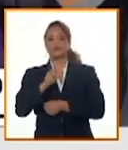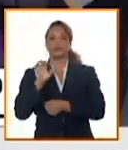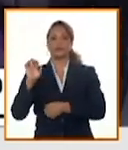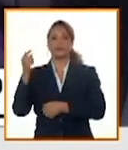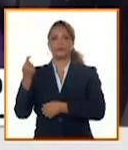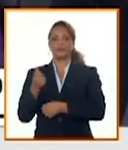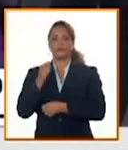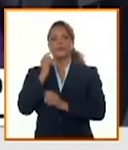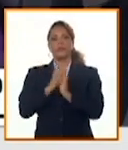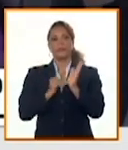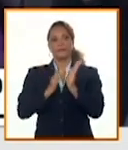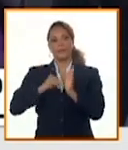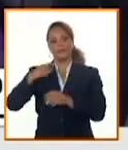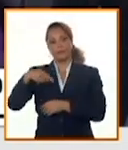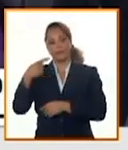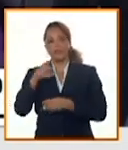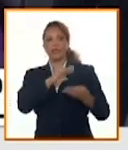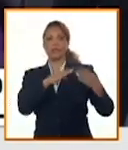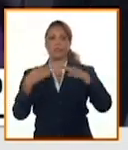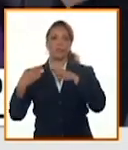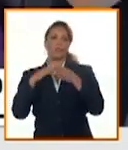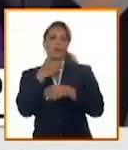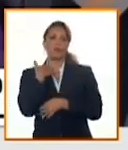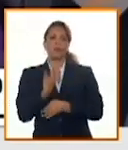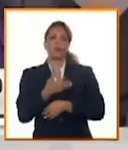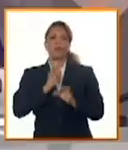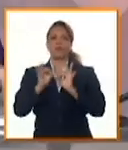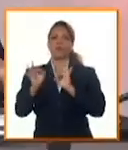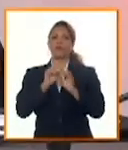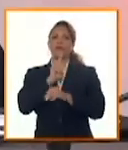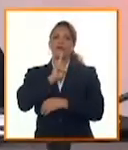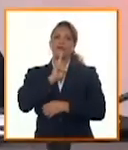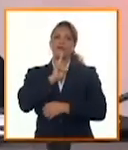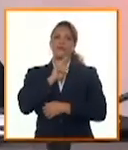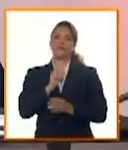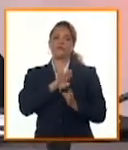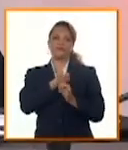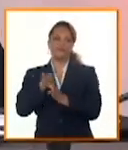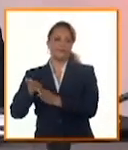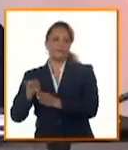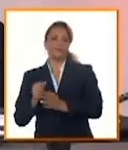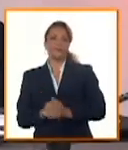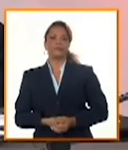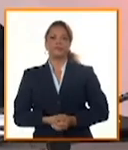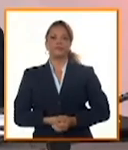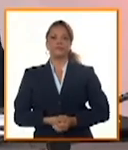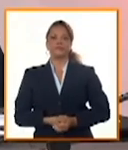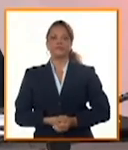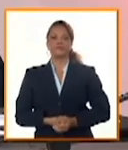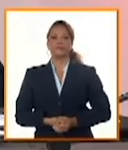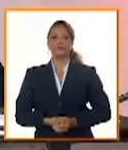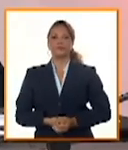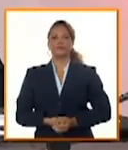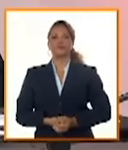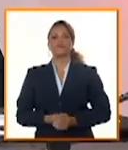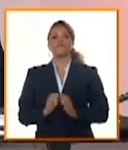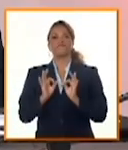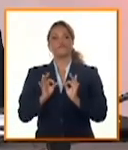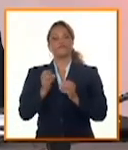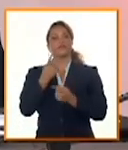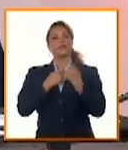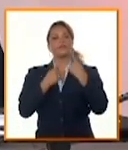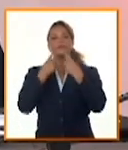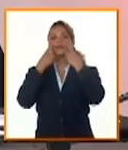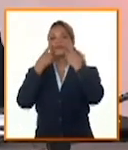los próximos meses va a ser el tema de debate como proteger el agua bueno sin duda es un asunto vital